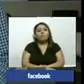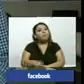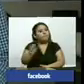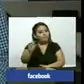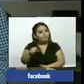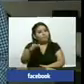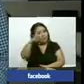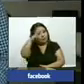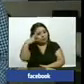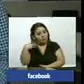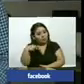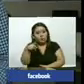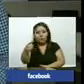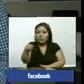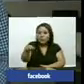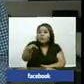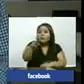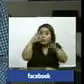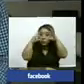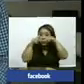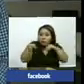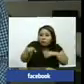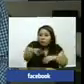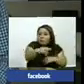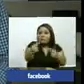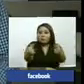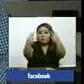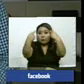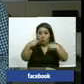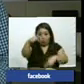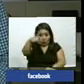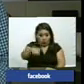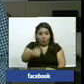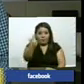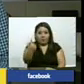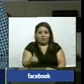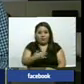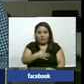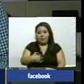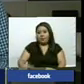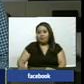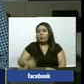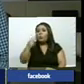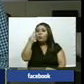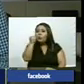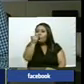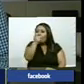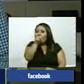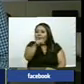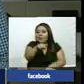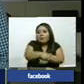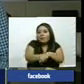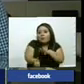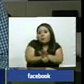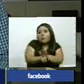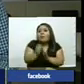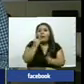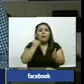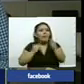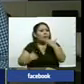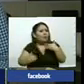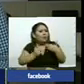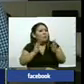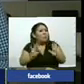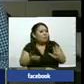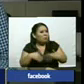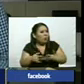Así es, Roxana, buenas noches y buenas noches a los amigos televidentes. Este día el presidente de la Asamblea Legislativa, Norman Quijano, brindó un balance sobre el